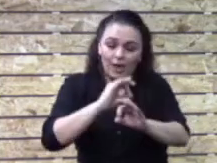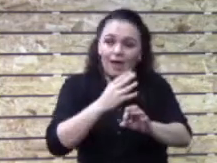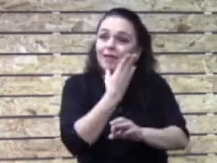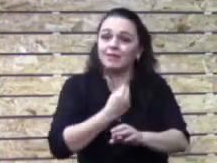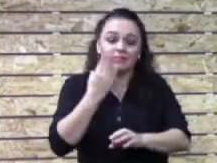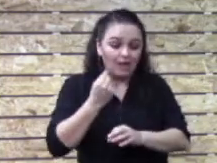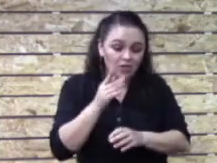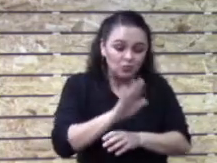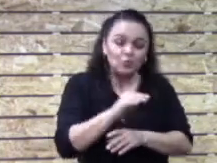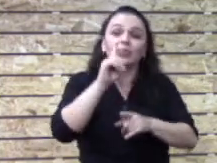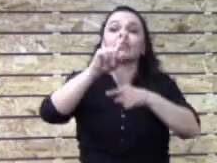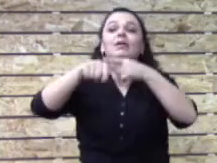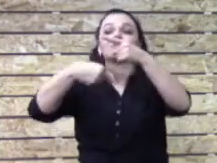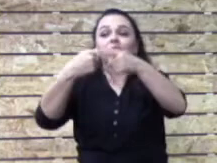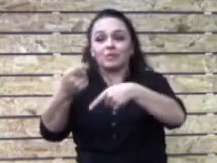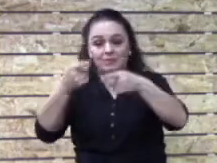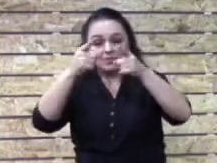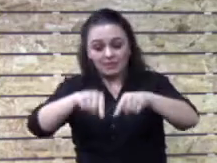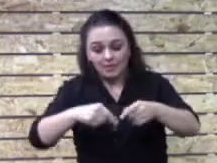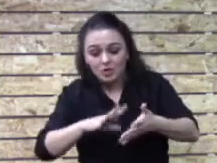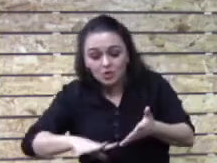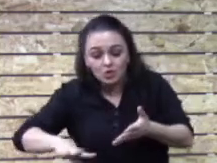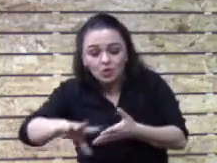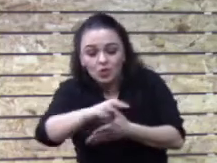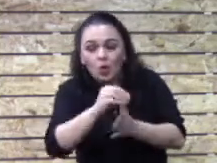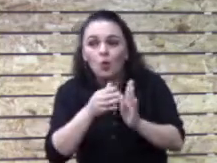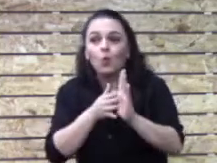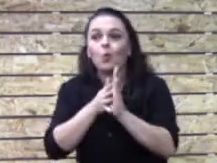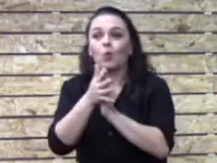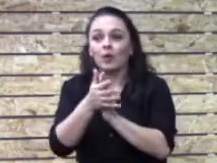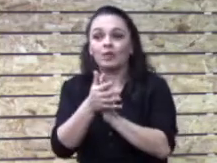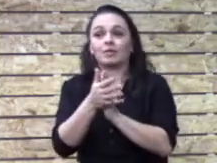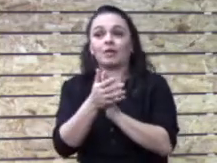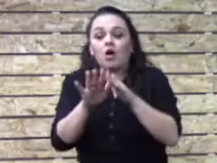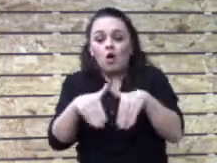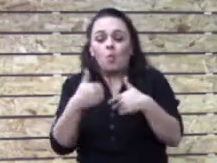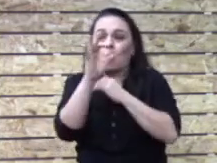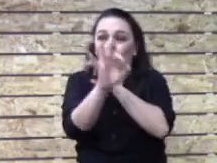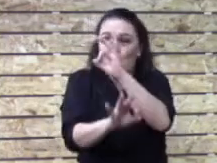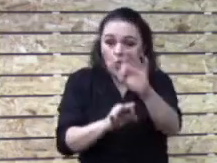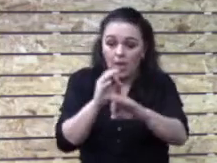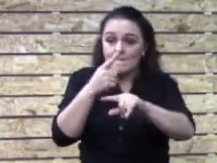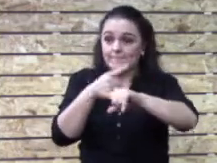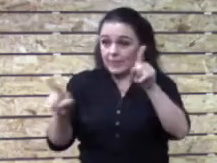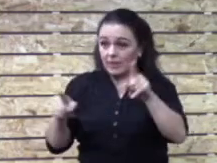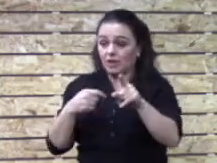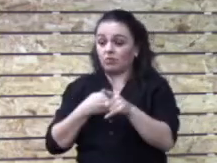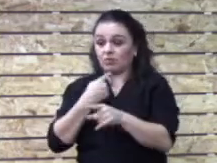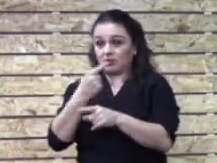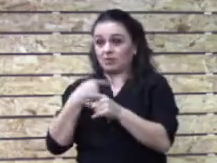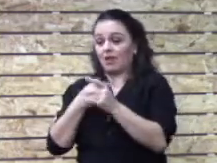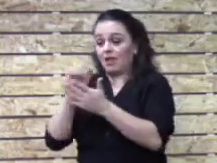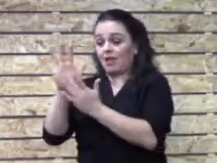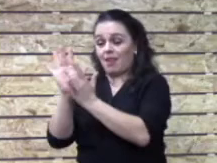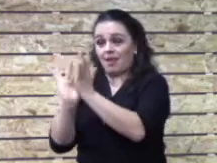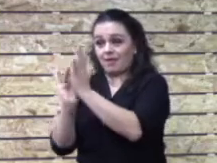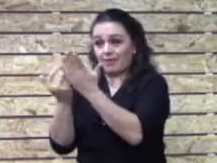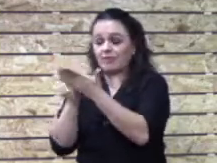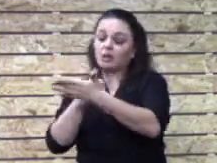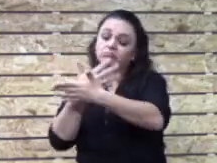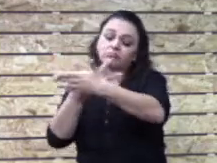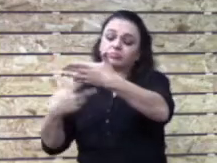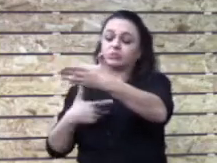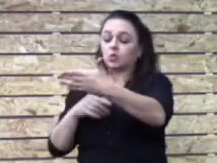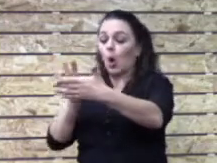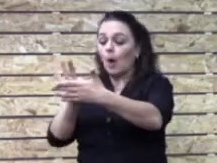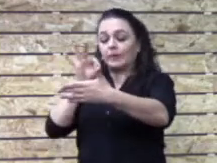del contexto, especialmente porque lo sacaba del contexto de la voluntad de Dios. Jesús